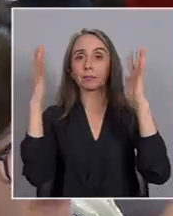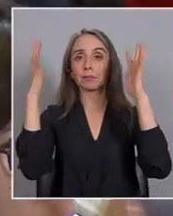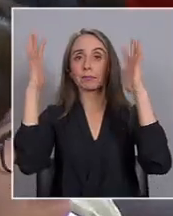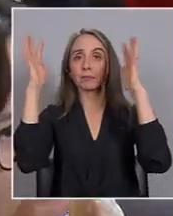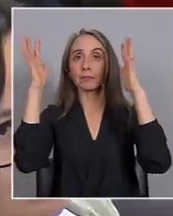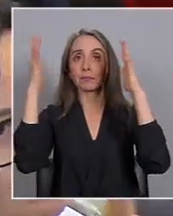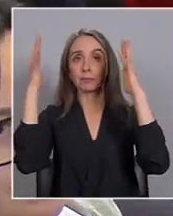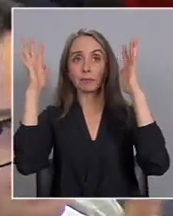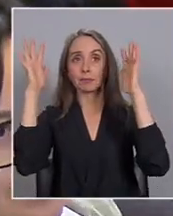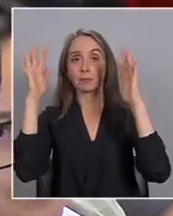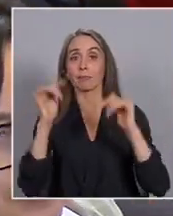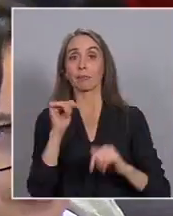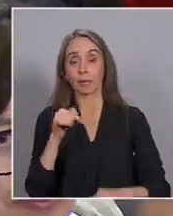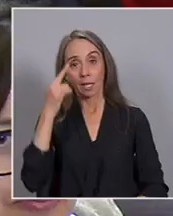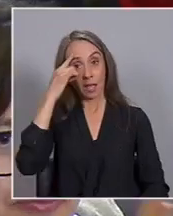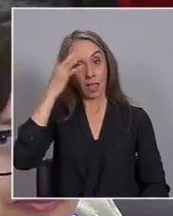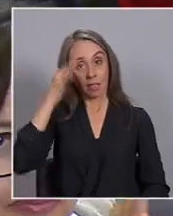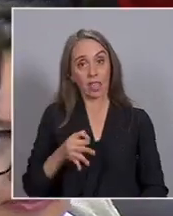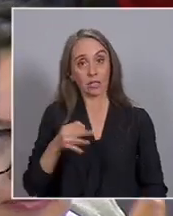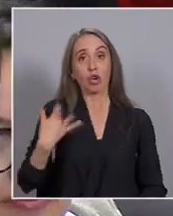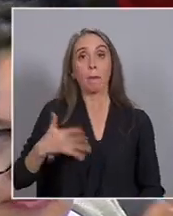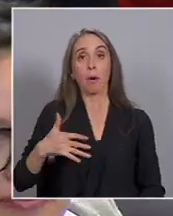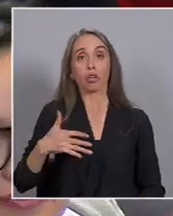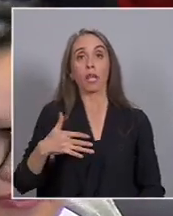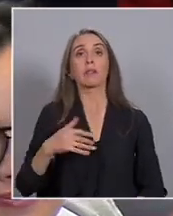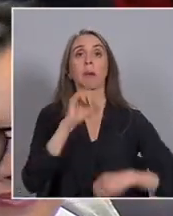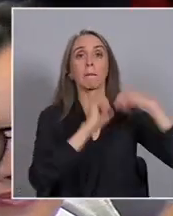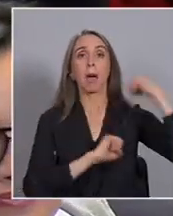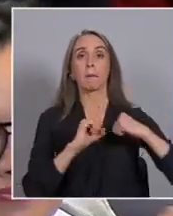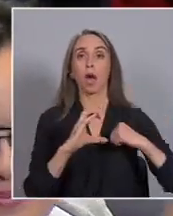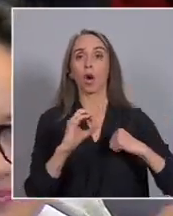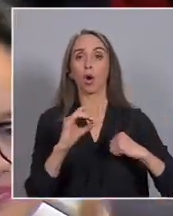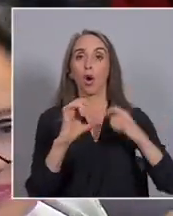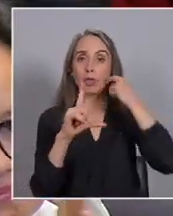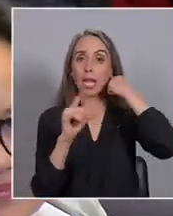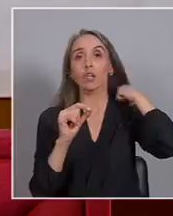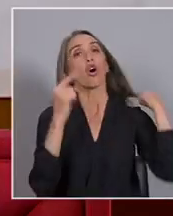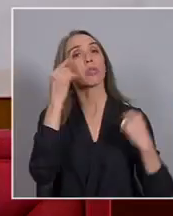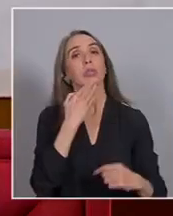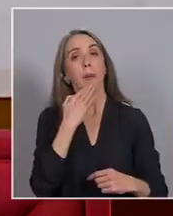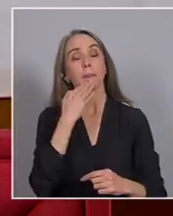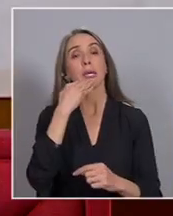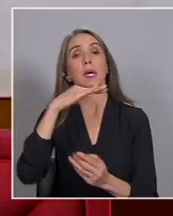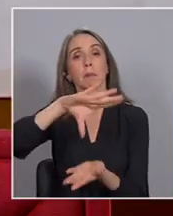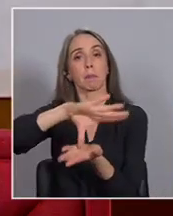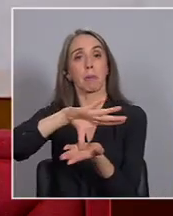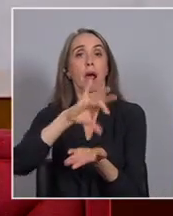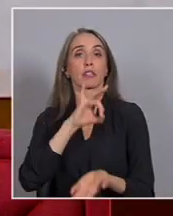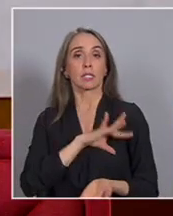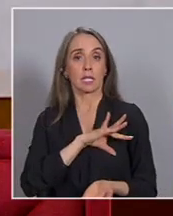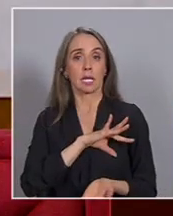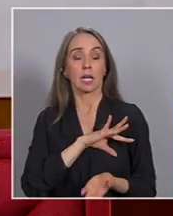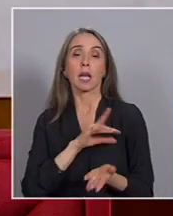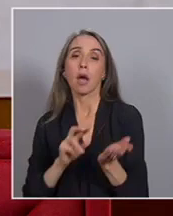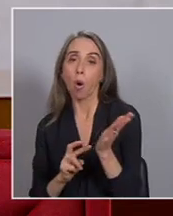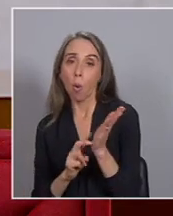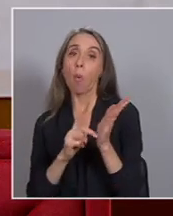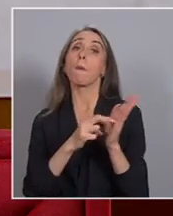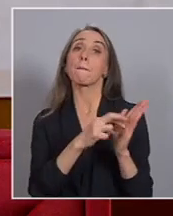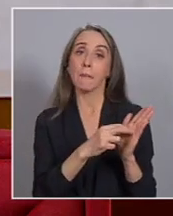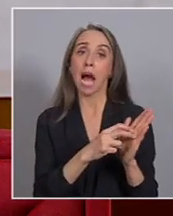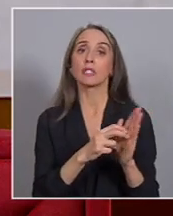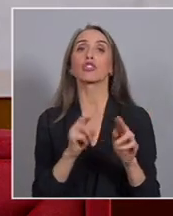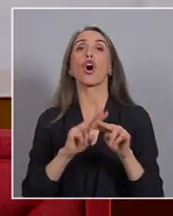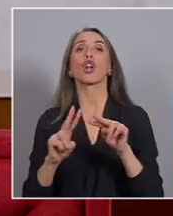Esta es una decisión estratégica para Codelco y para el país, y un paso más hacia